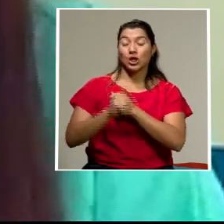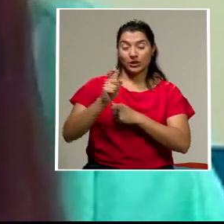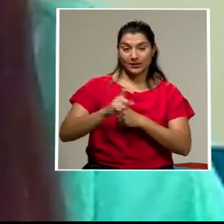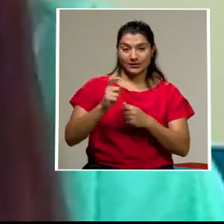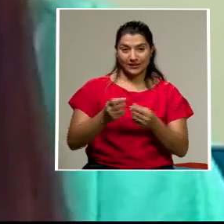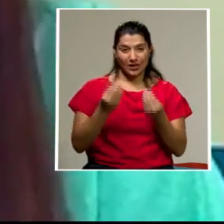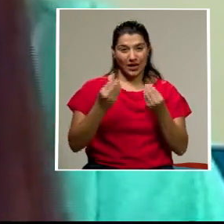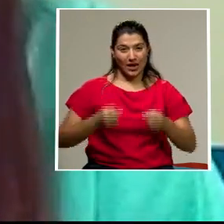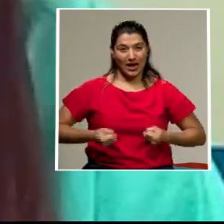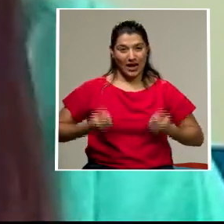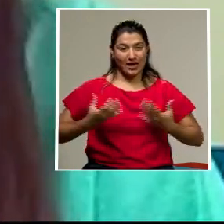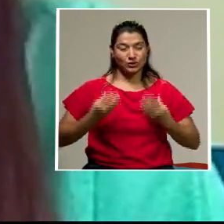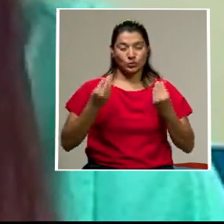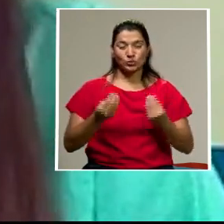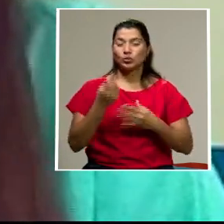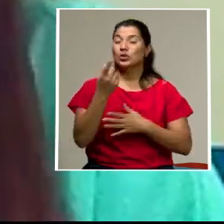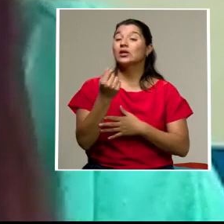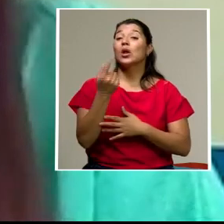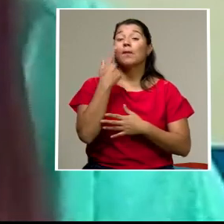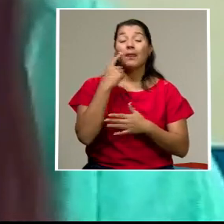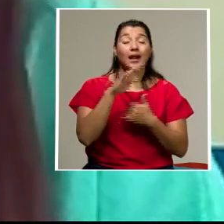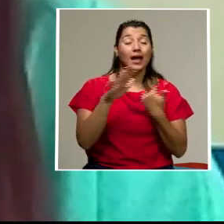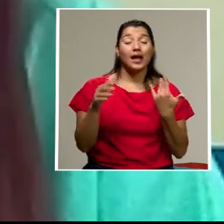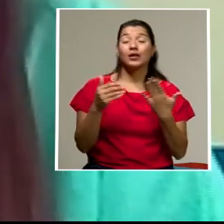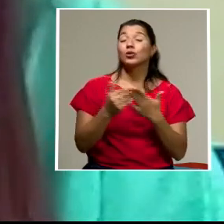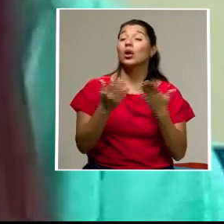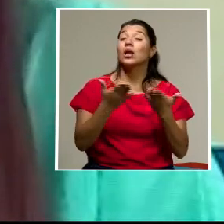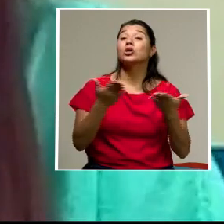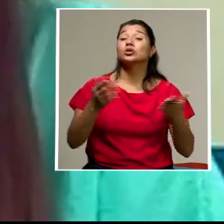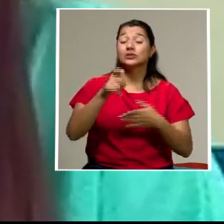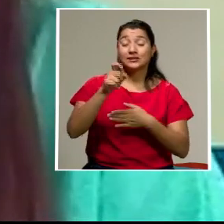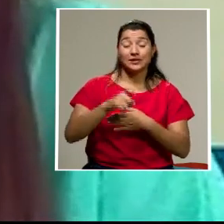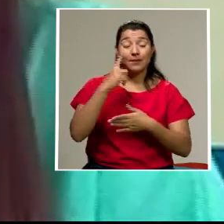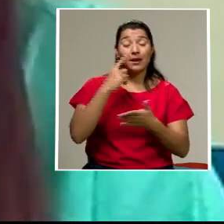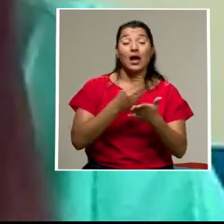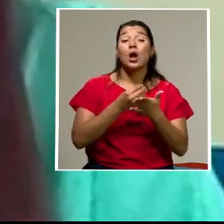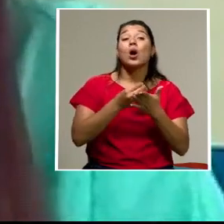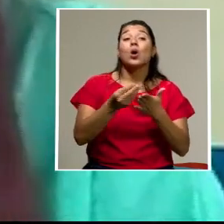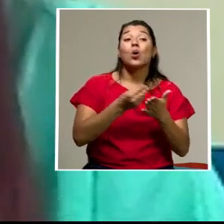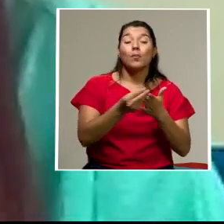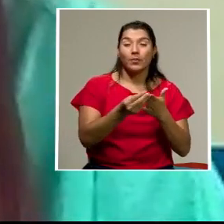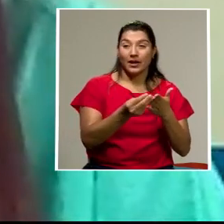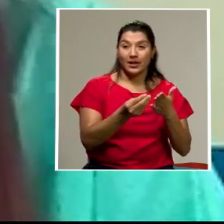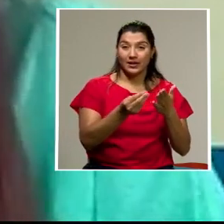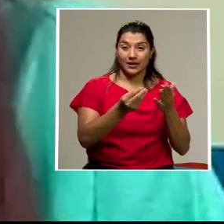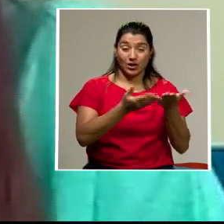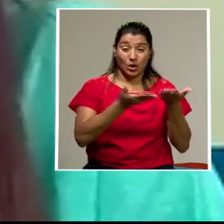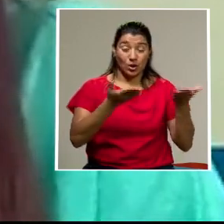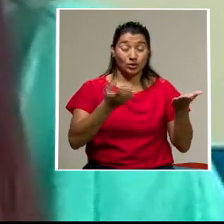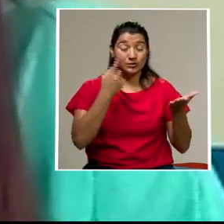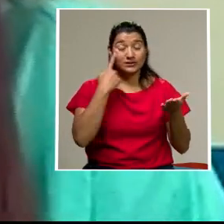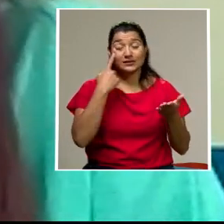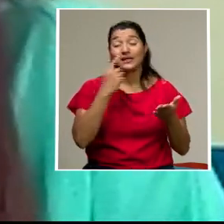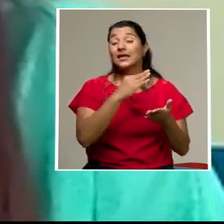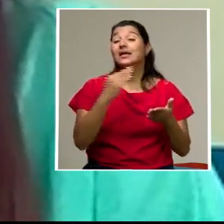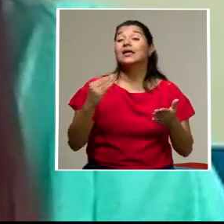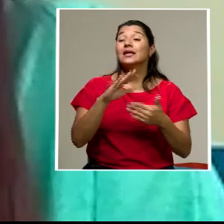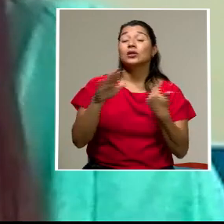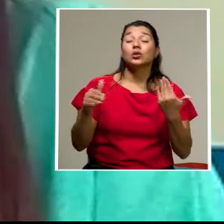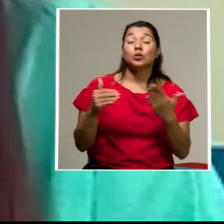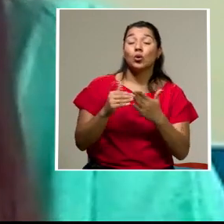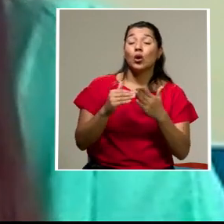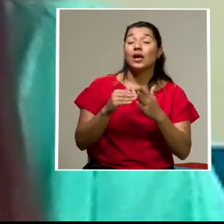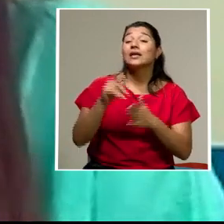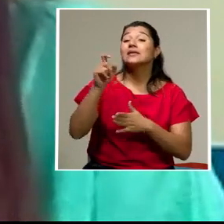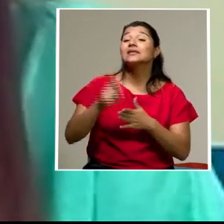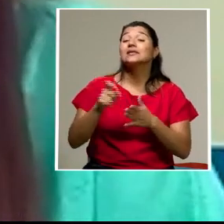también bastante alta en todo lo correspondiente al material electoral y pues por supuesto a todos los requerimientos